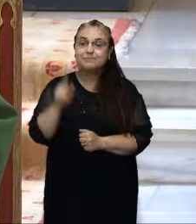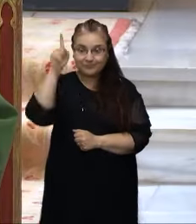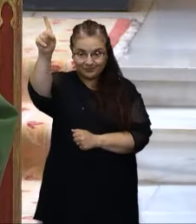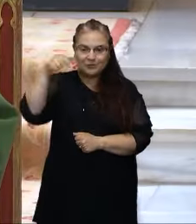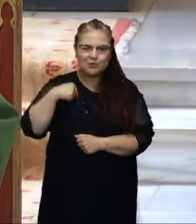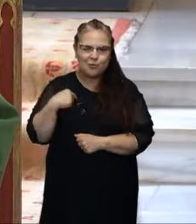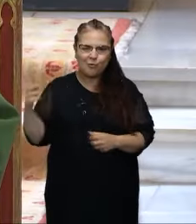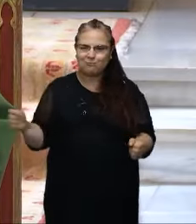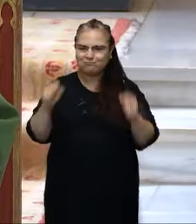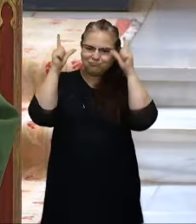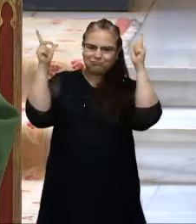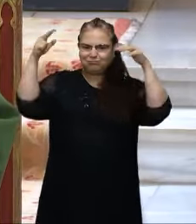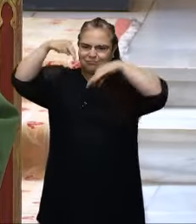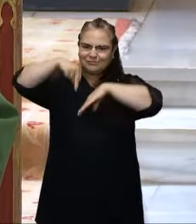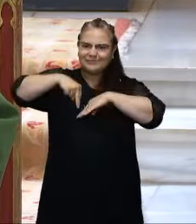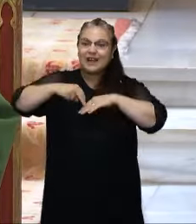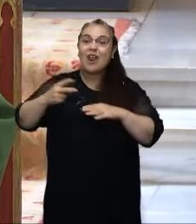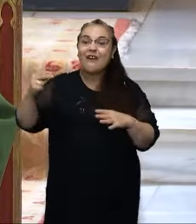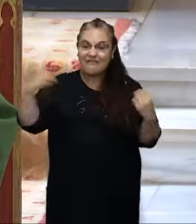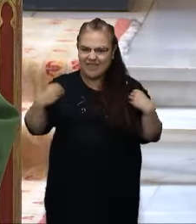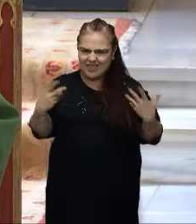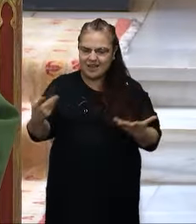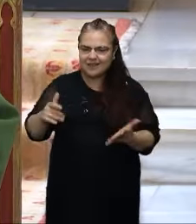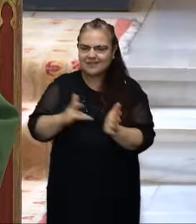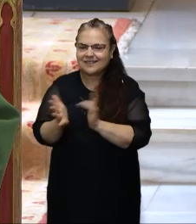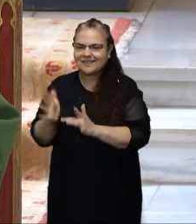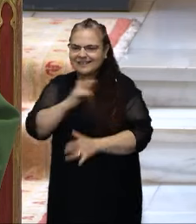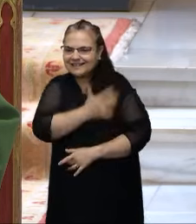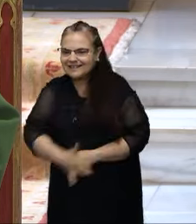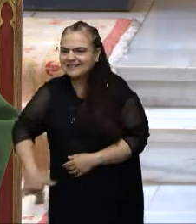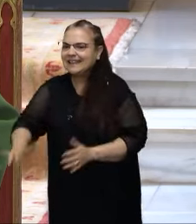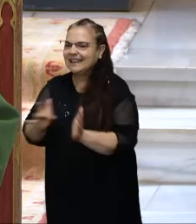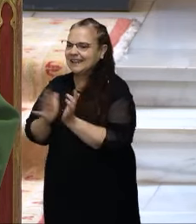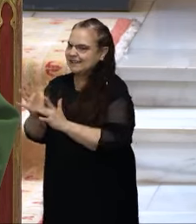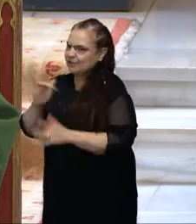Tú, la resurrección y la vida, Cristo, ten piedad.